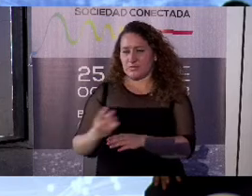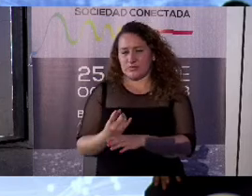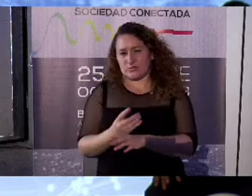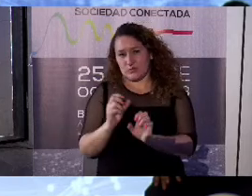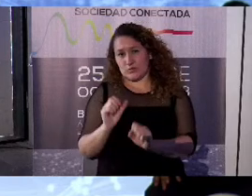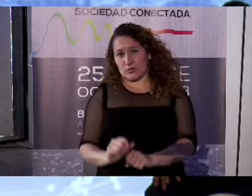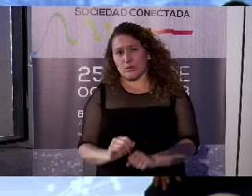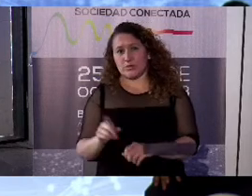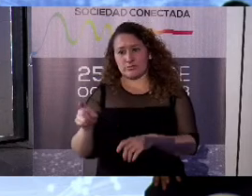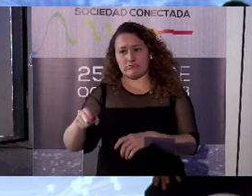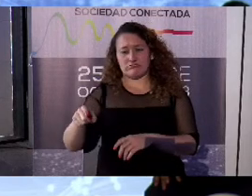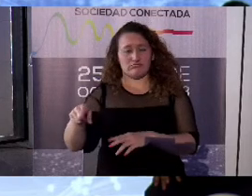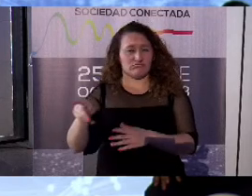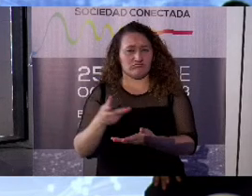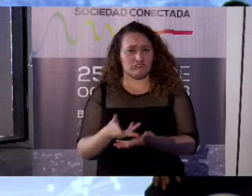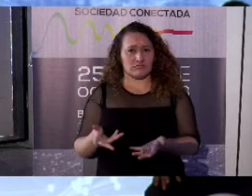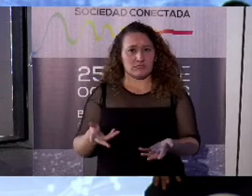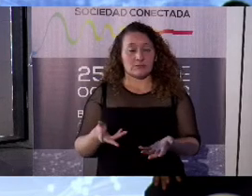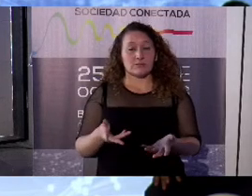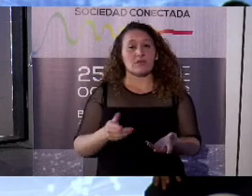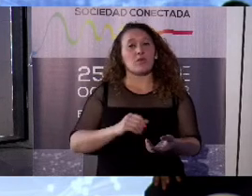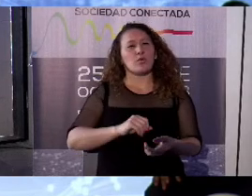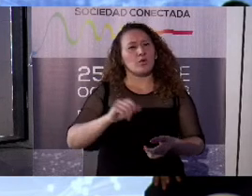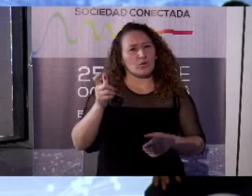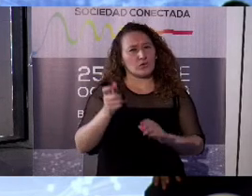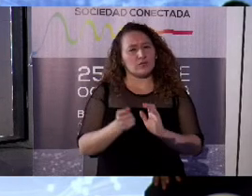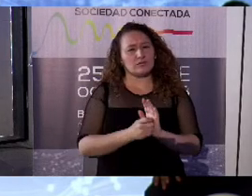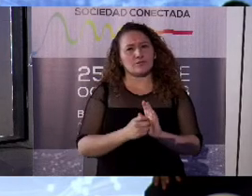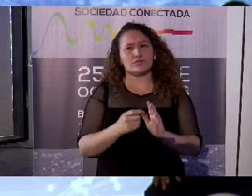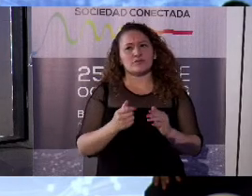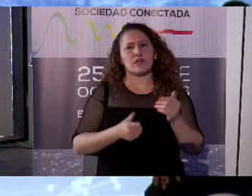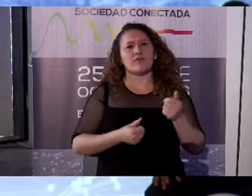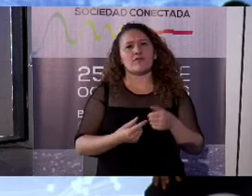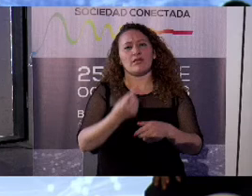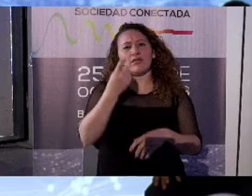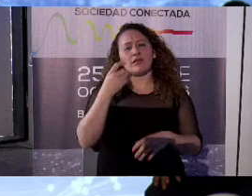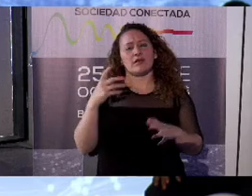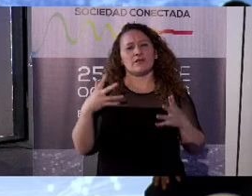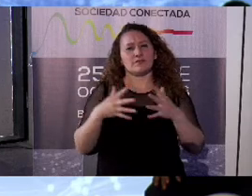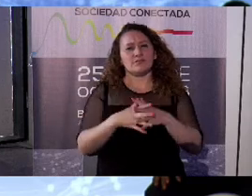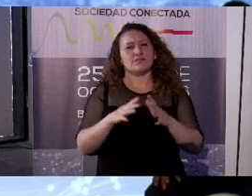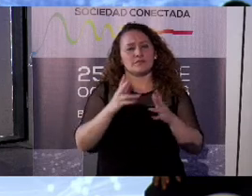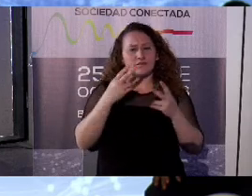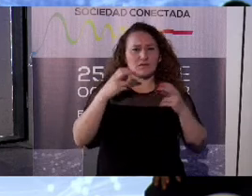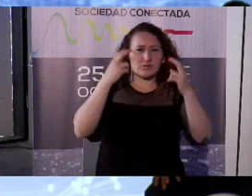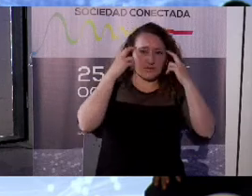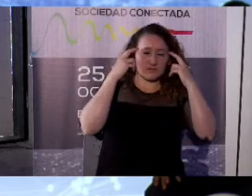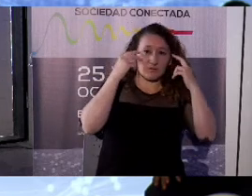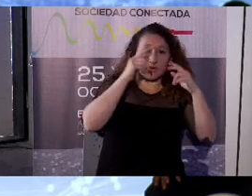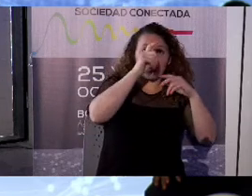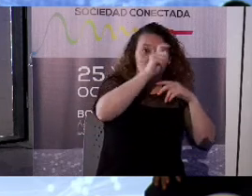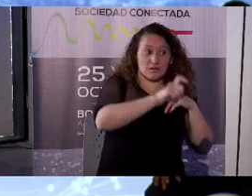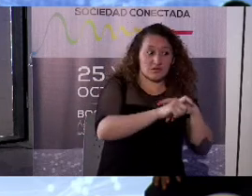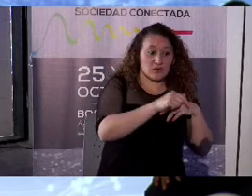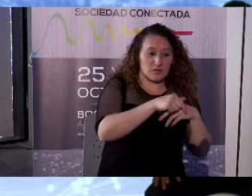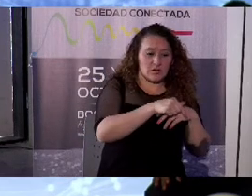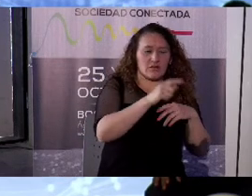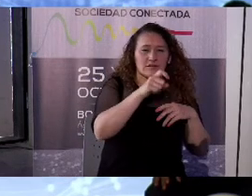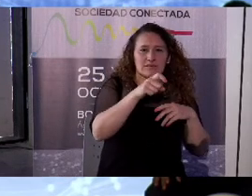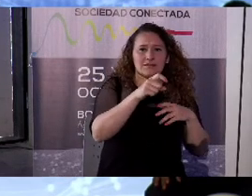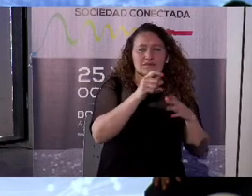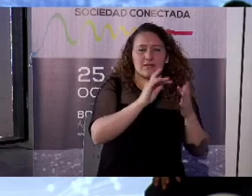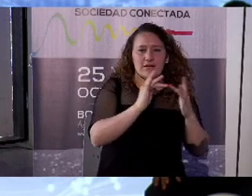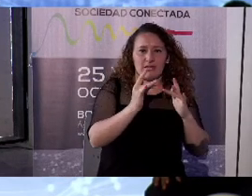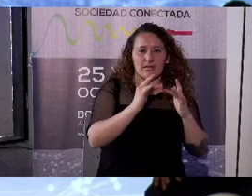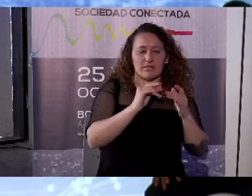otro problema queem que hemos notado Es la falta de integración entre el conocimiento del que va a necesitar la el apoyo de la red